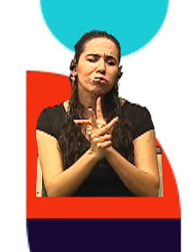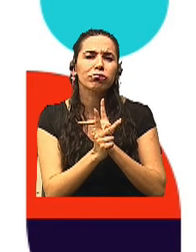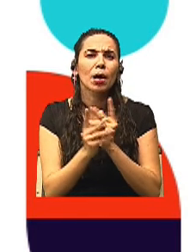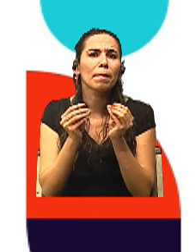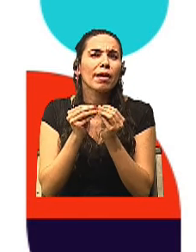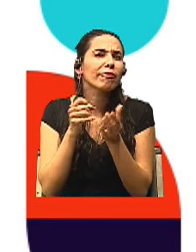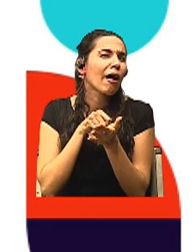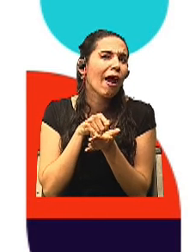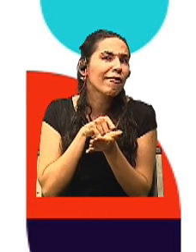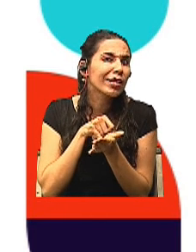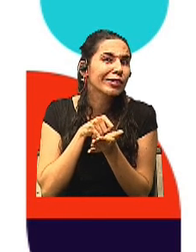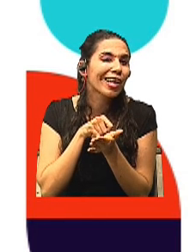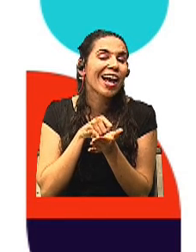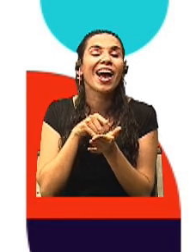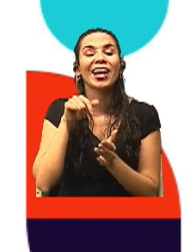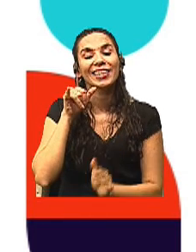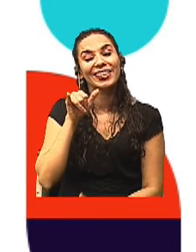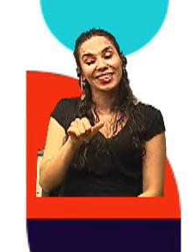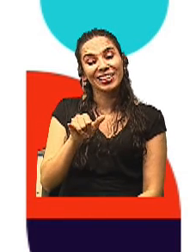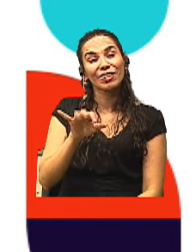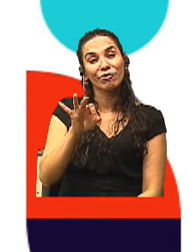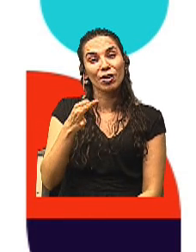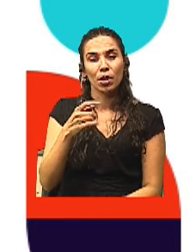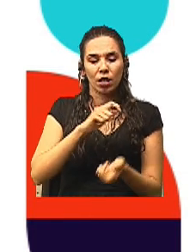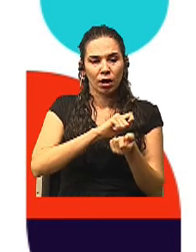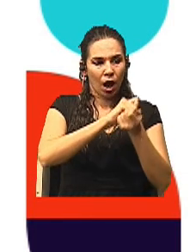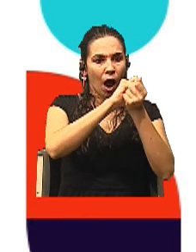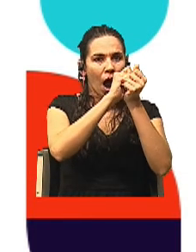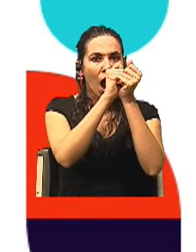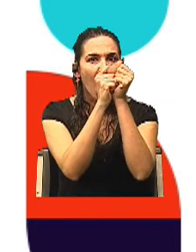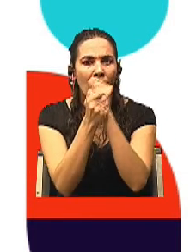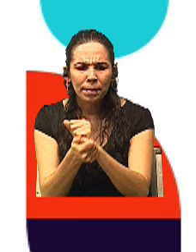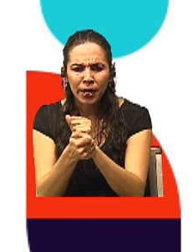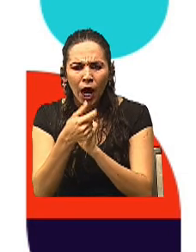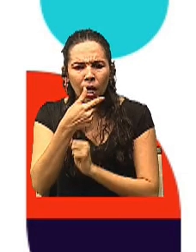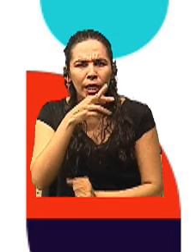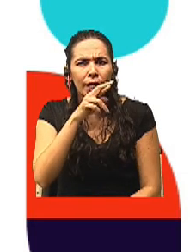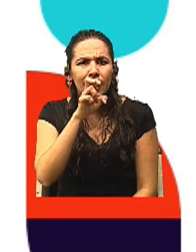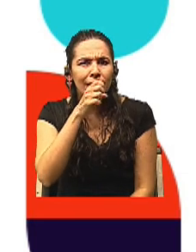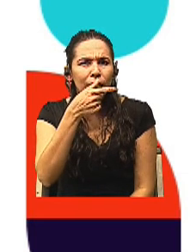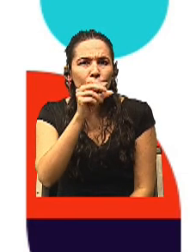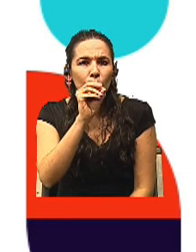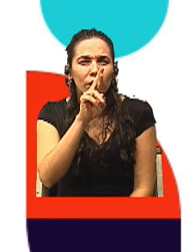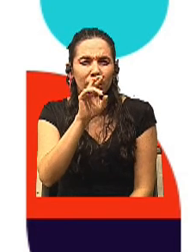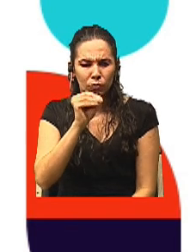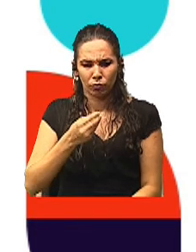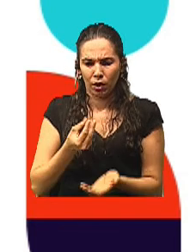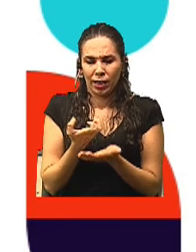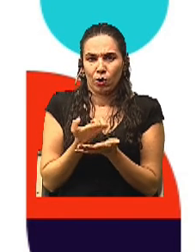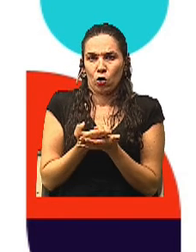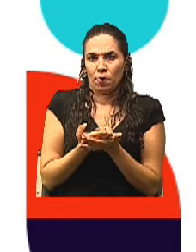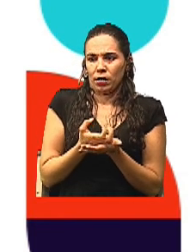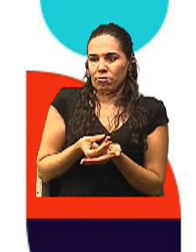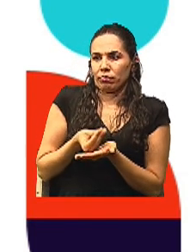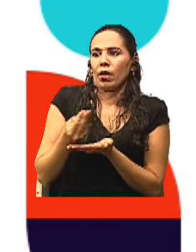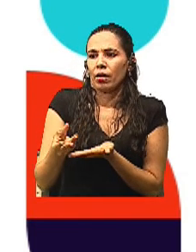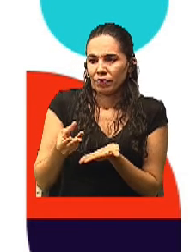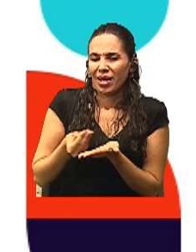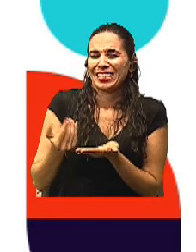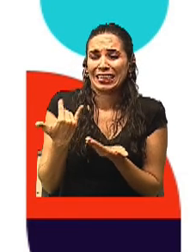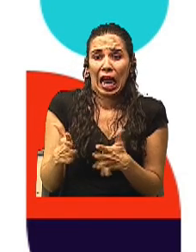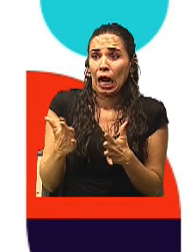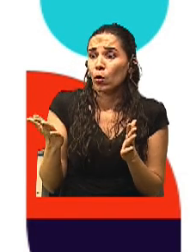débiles. En este caso, cuando hay un cambio, Gregorio, que era el que aportaba económicamente, deja de